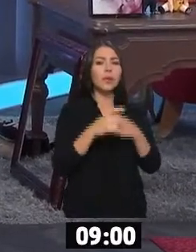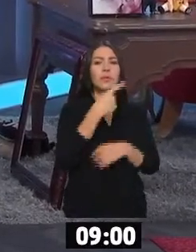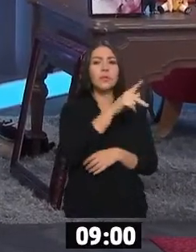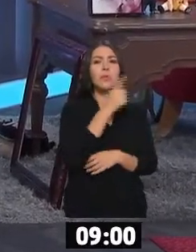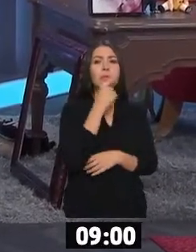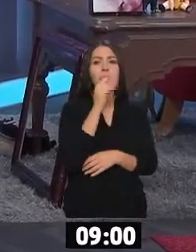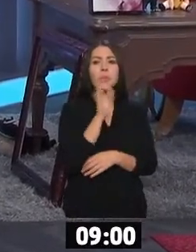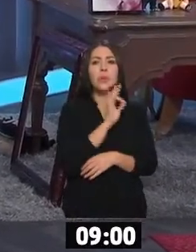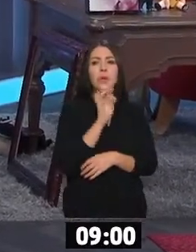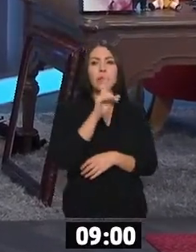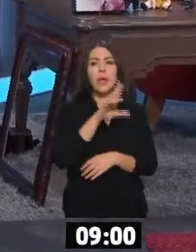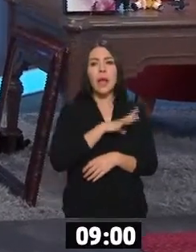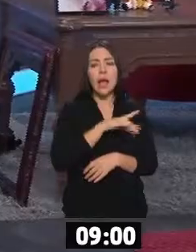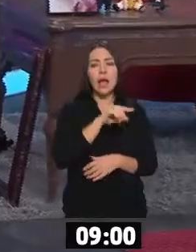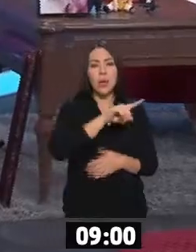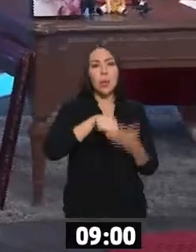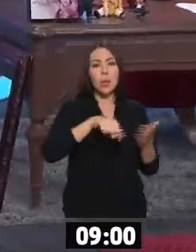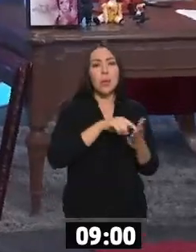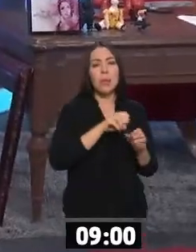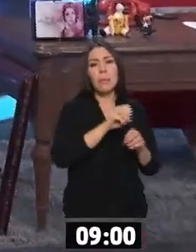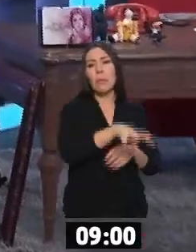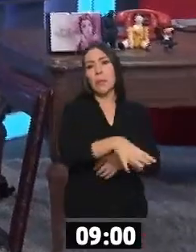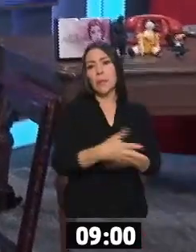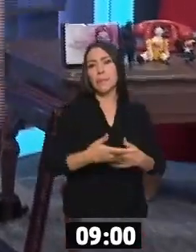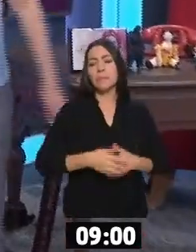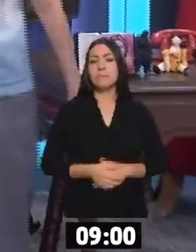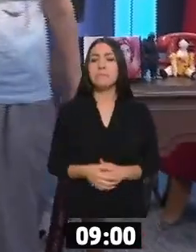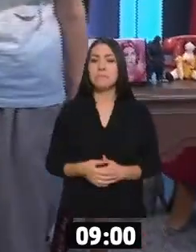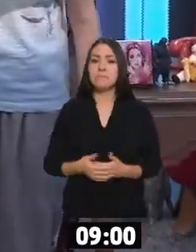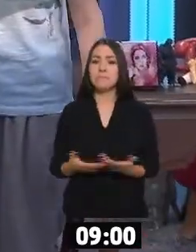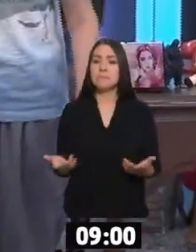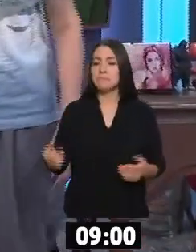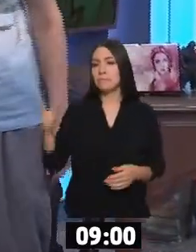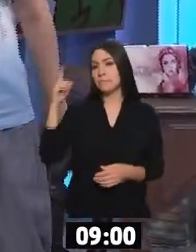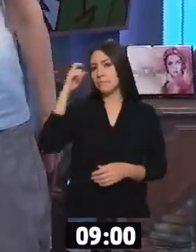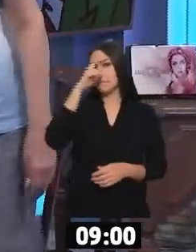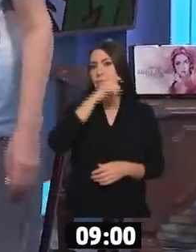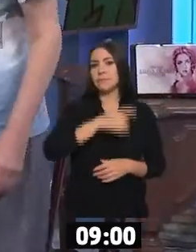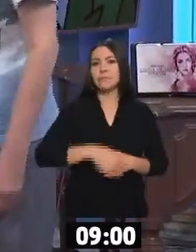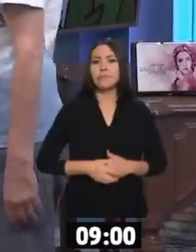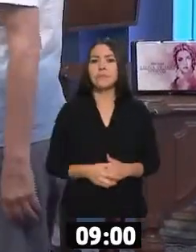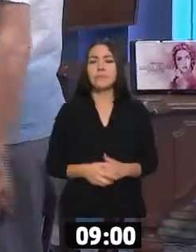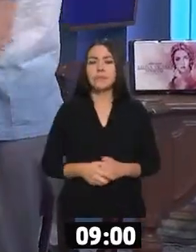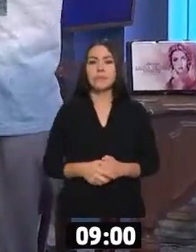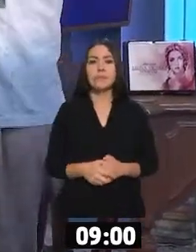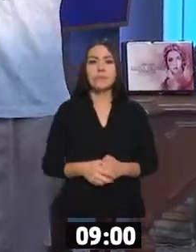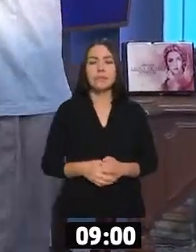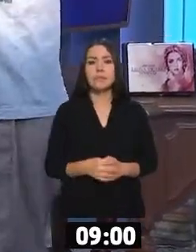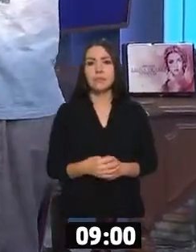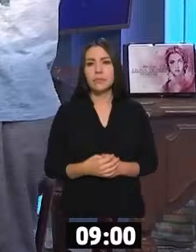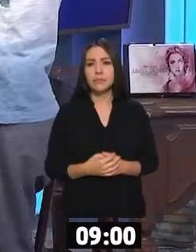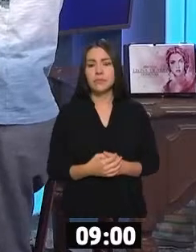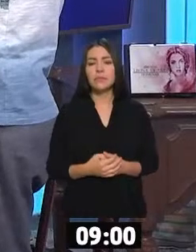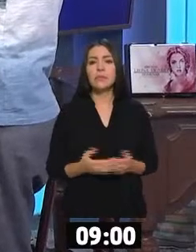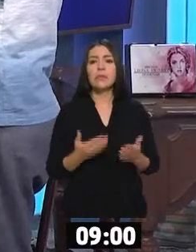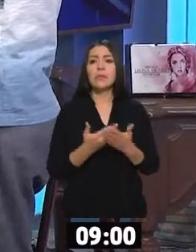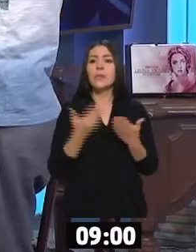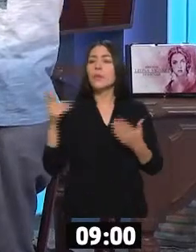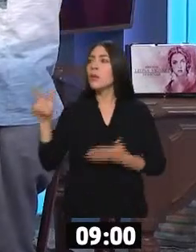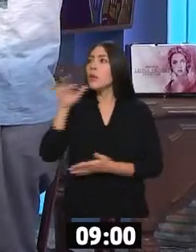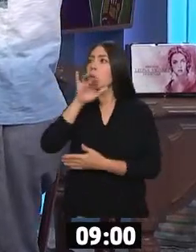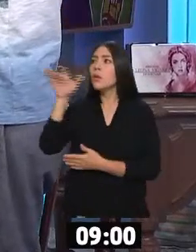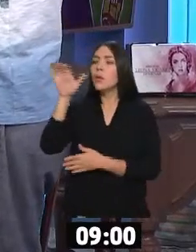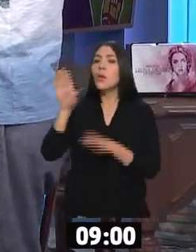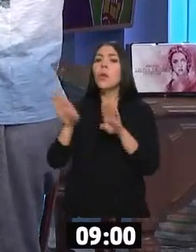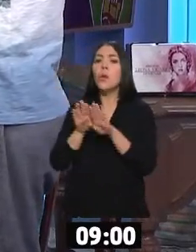Gracias, compañeros. No, pues sí. Estamos complicados. Está complicado, Estamos ¿sabe qué? complicados, gracias. Así no se puede, señora. Yo voy a No, tomar ¿y ahora cómo va a cafecito. leer? Le traemos